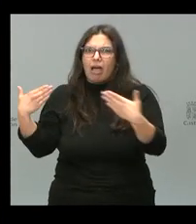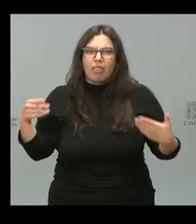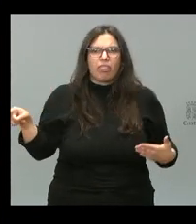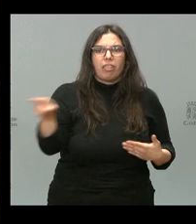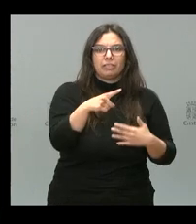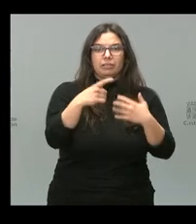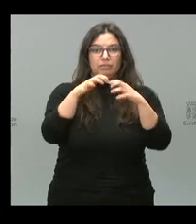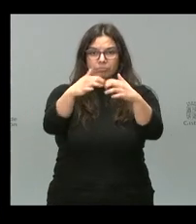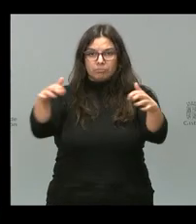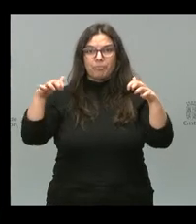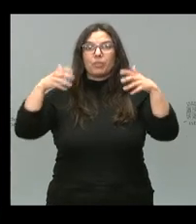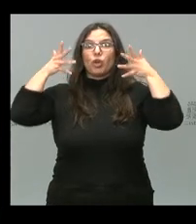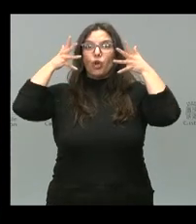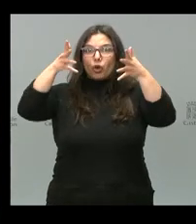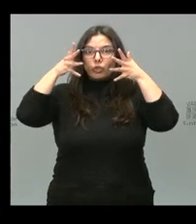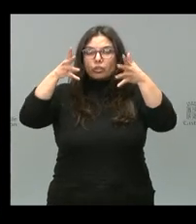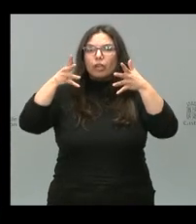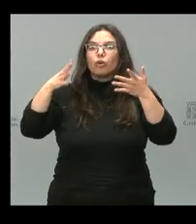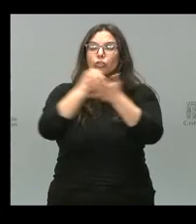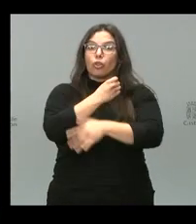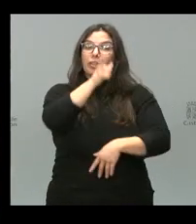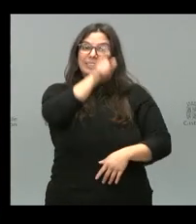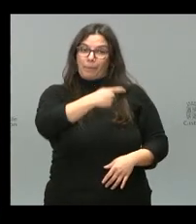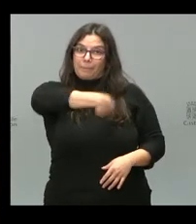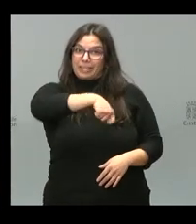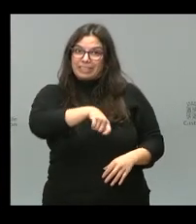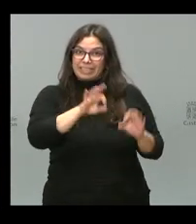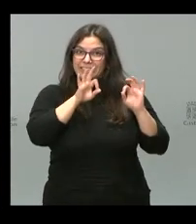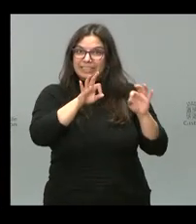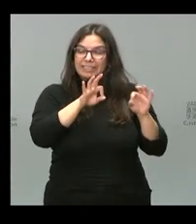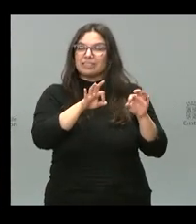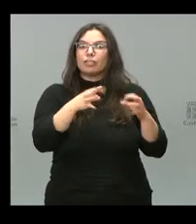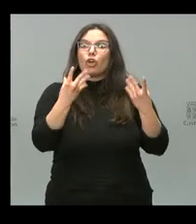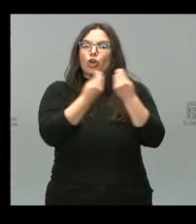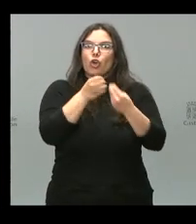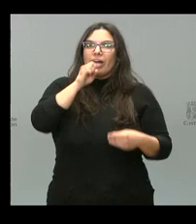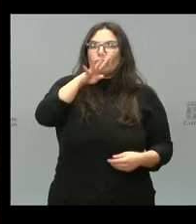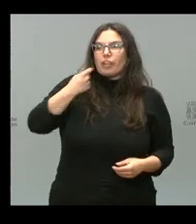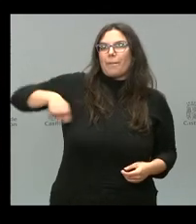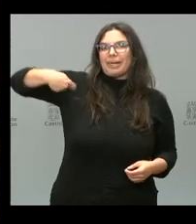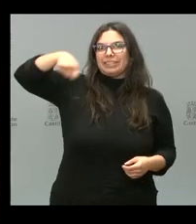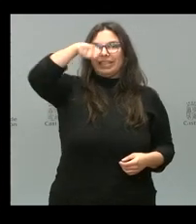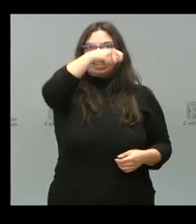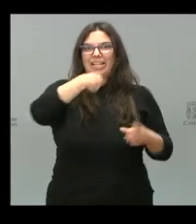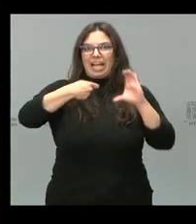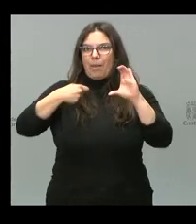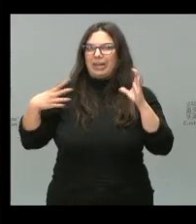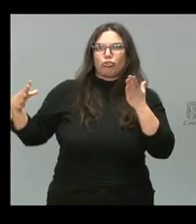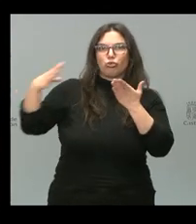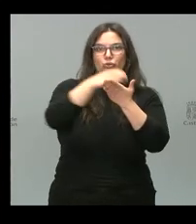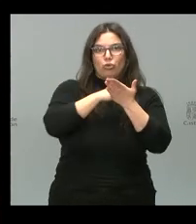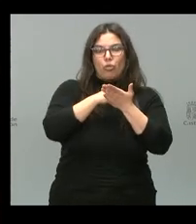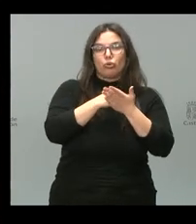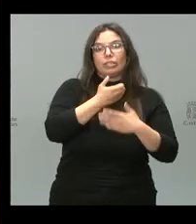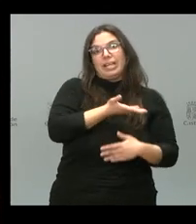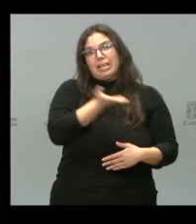el consejo vuestra labor agradecer al presidente rodeado de los 14 presidentes de todas las cámaras y el